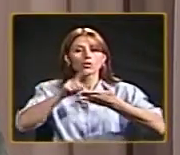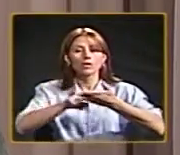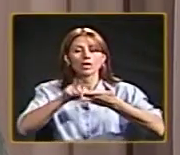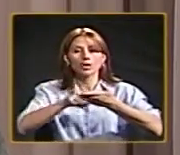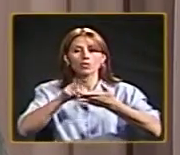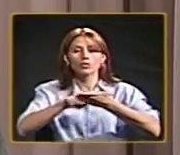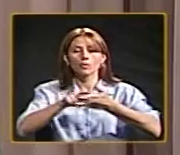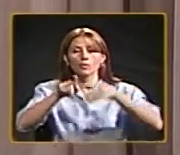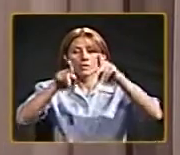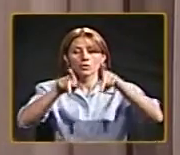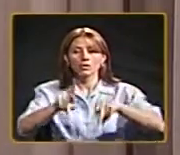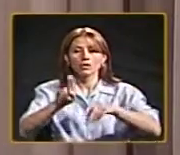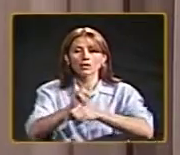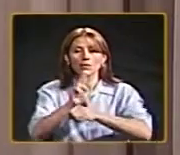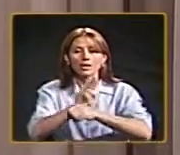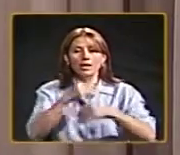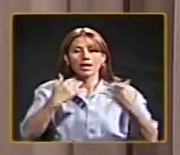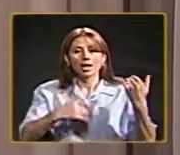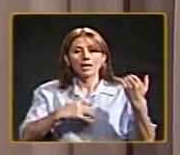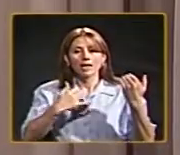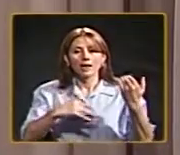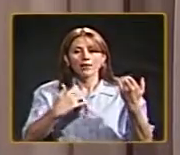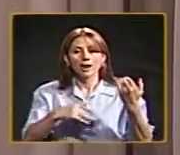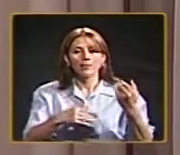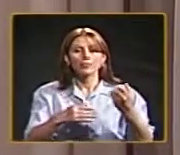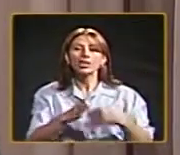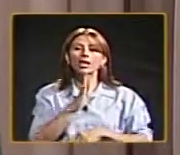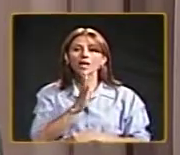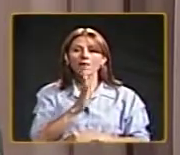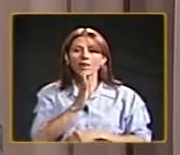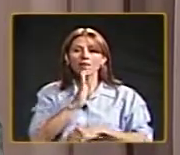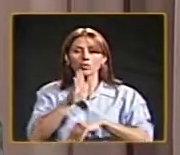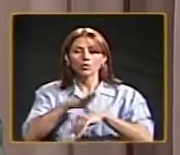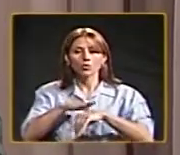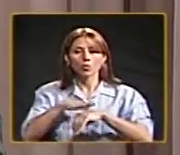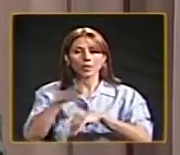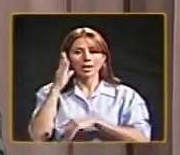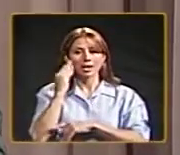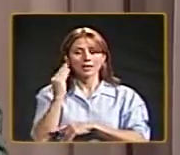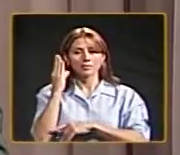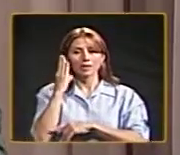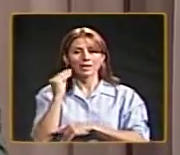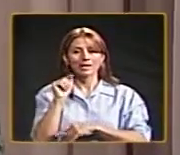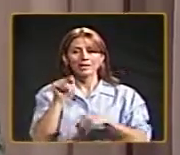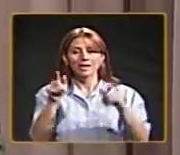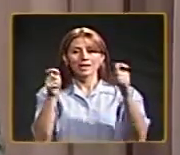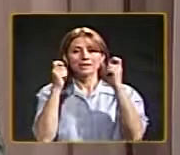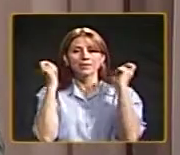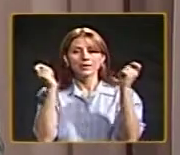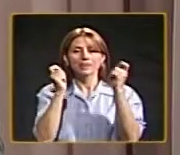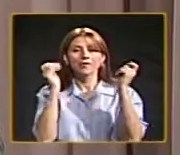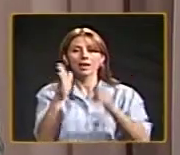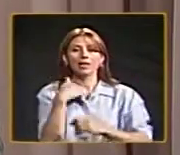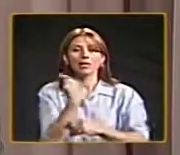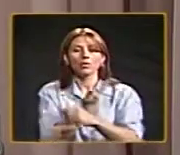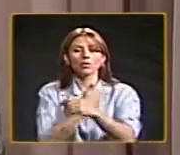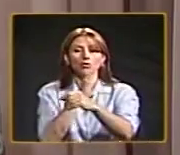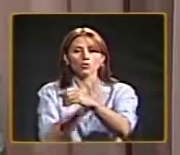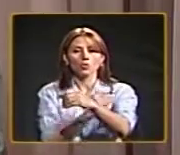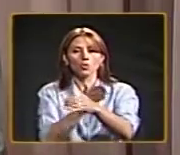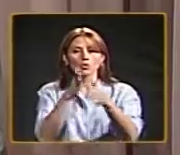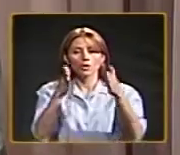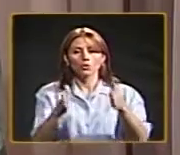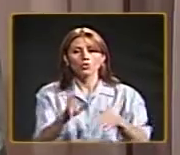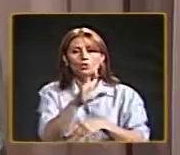guitarra. Y hablábamos, Luis, de la experiencia que este festival ha generado en nuestros músicos costarricenses, porque